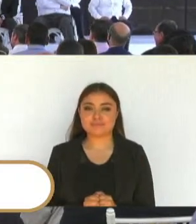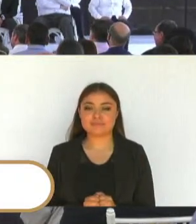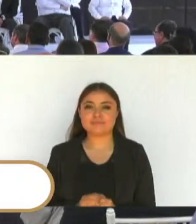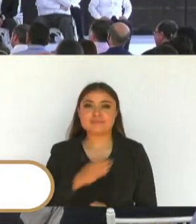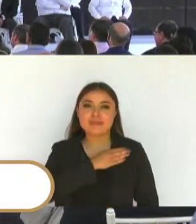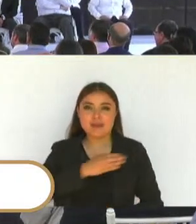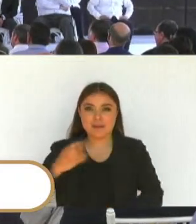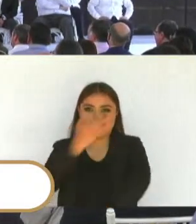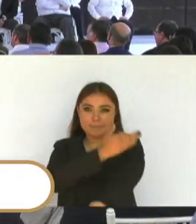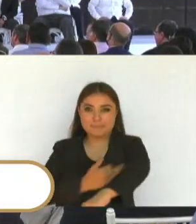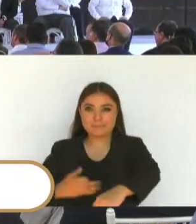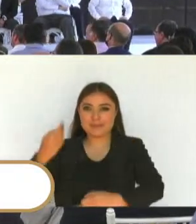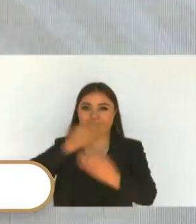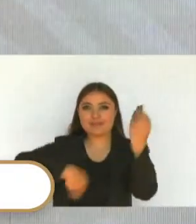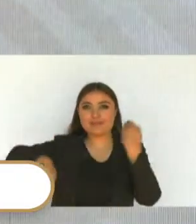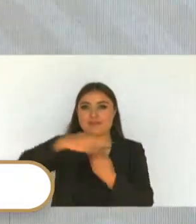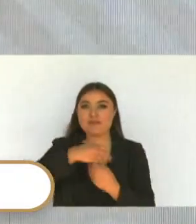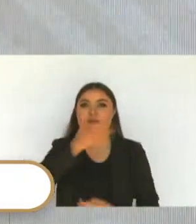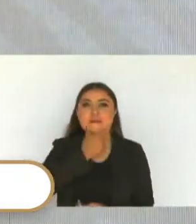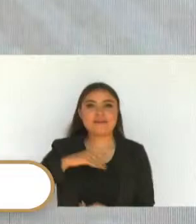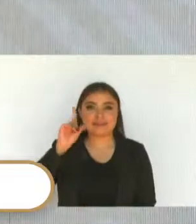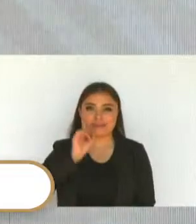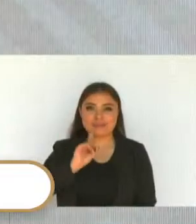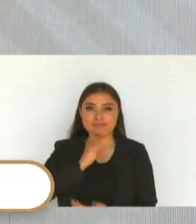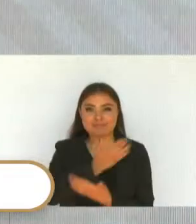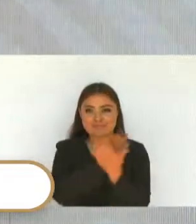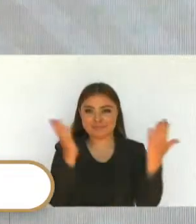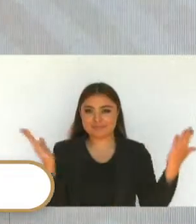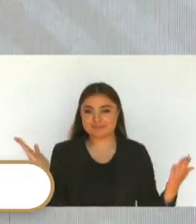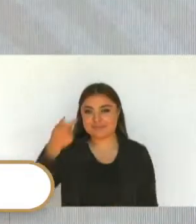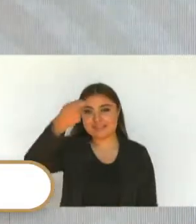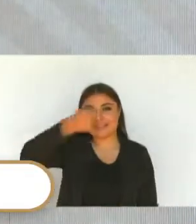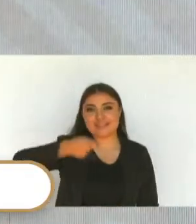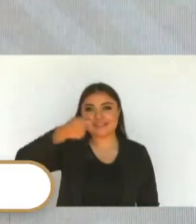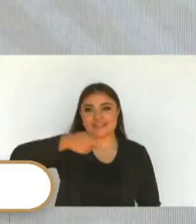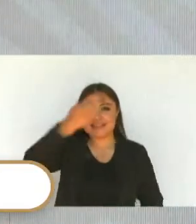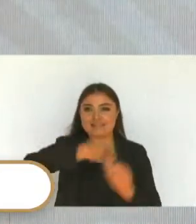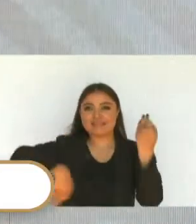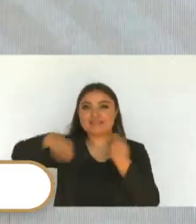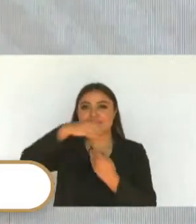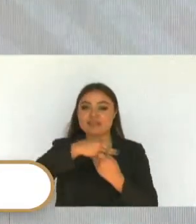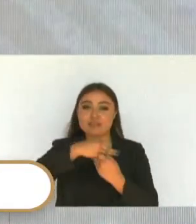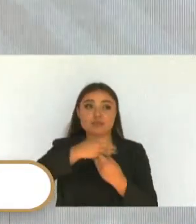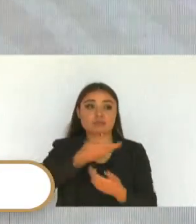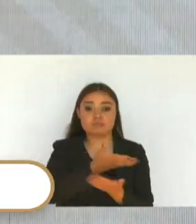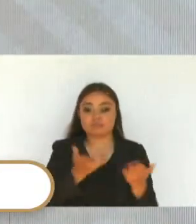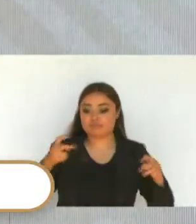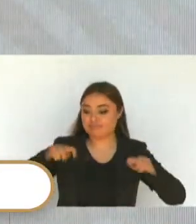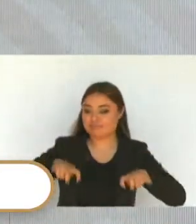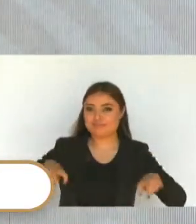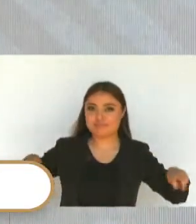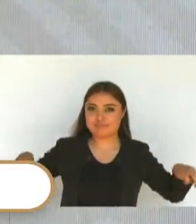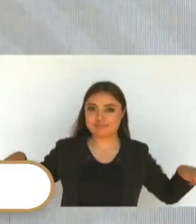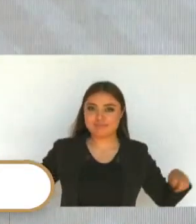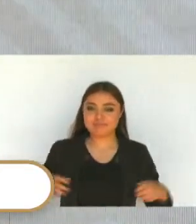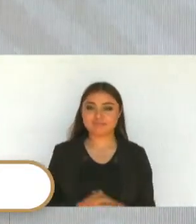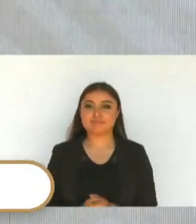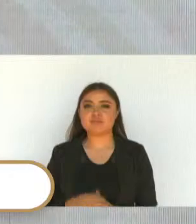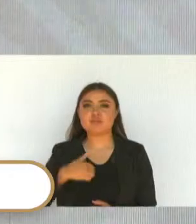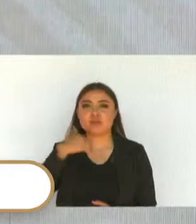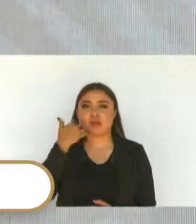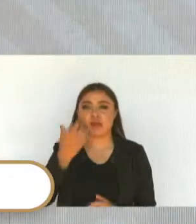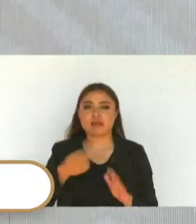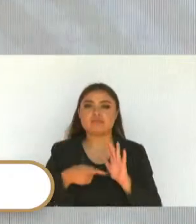Muy buenas tardes a todas y a todos. Saludo con mucho gusto a los integrantes del presidio. Quiero